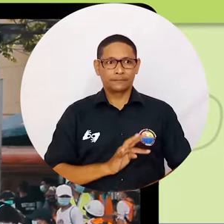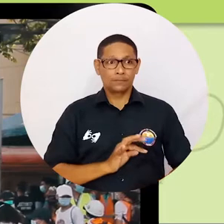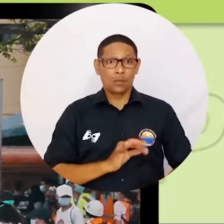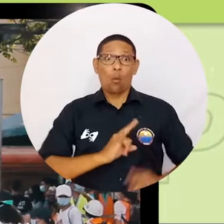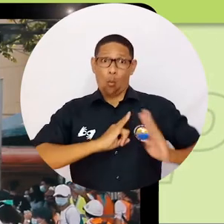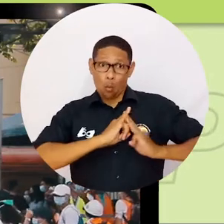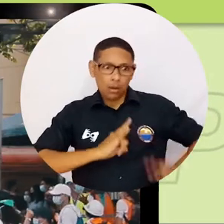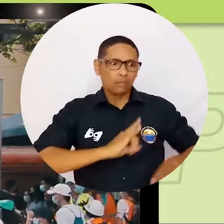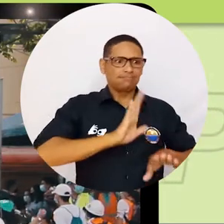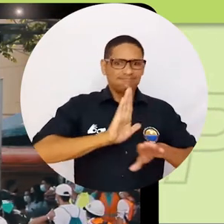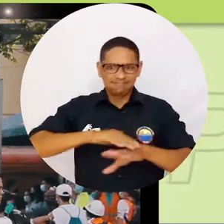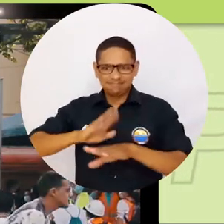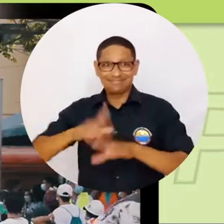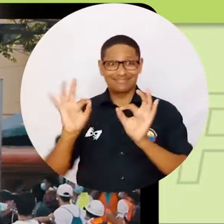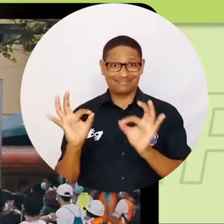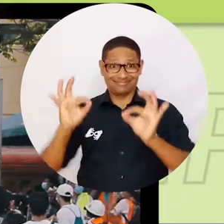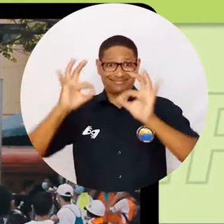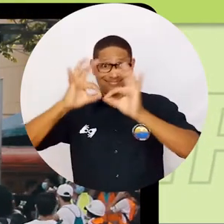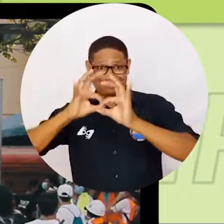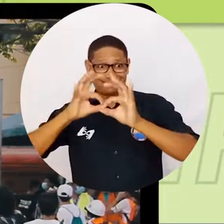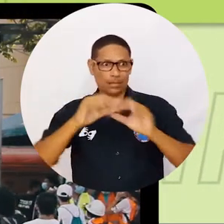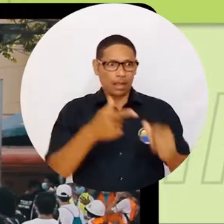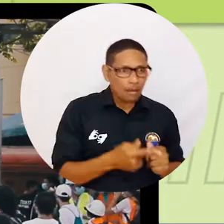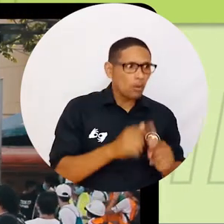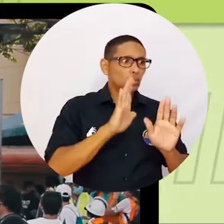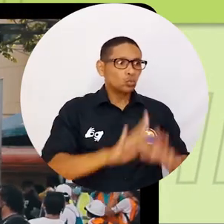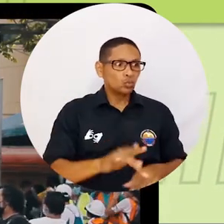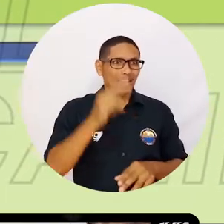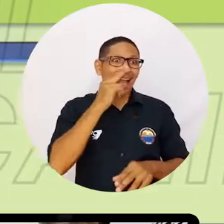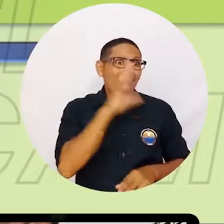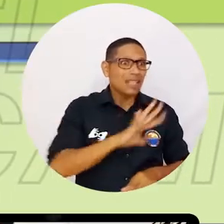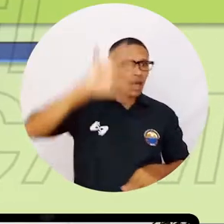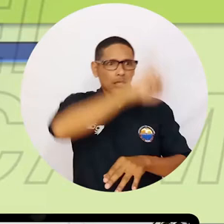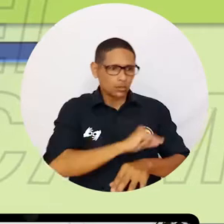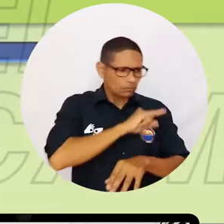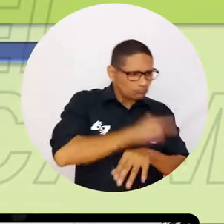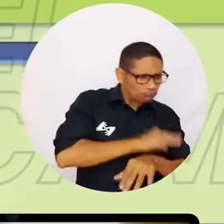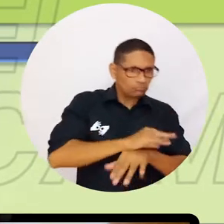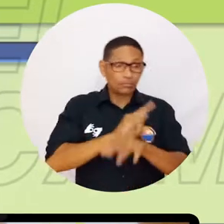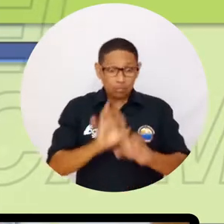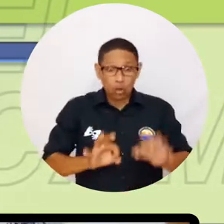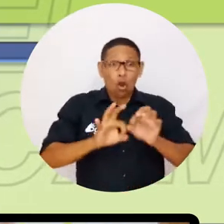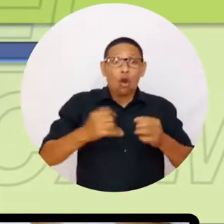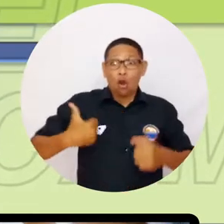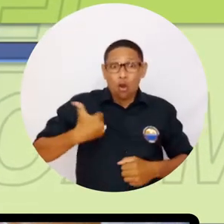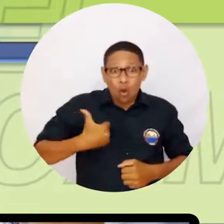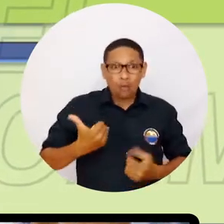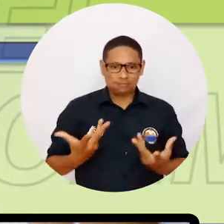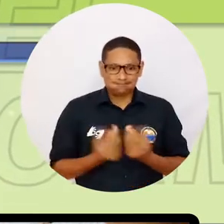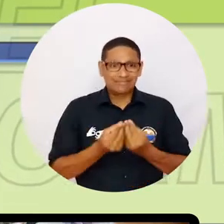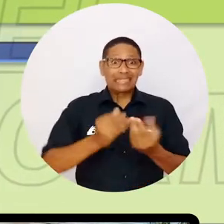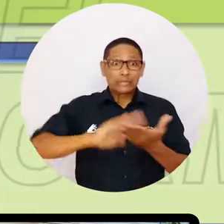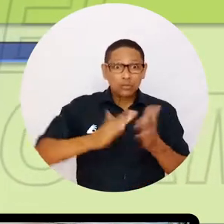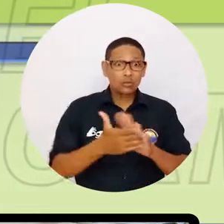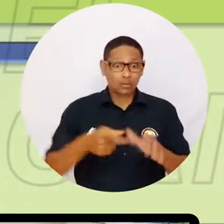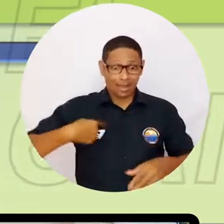hizo un llamado a la Defensoría del Pueblo y la Procuraduría General de la Nación para que se garanticen a los jóvenes y los ciudadanos en